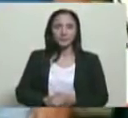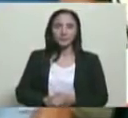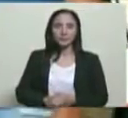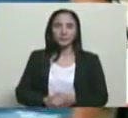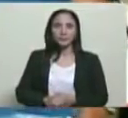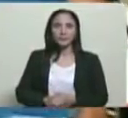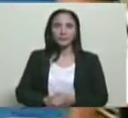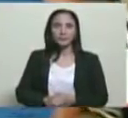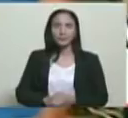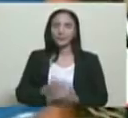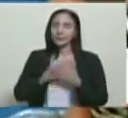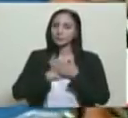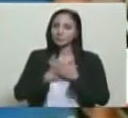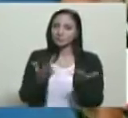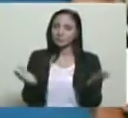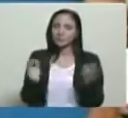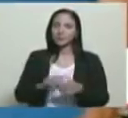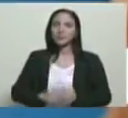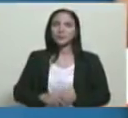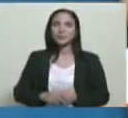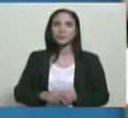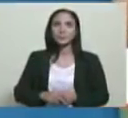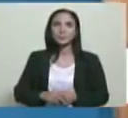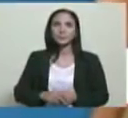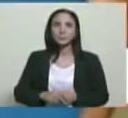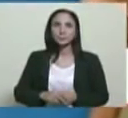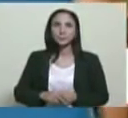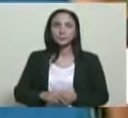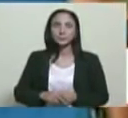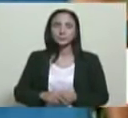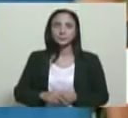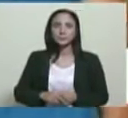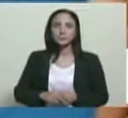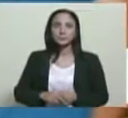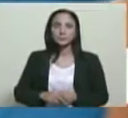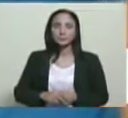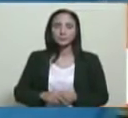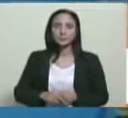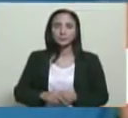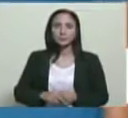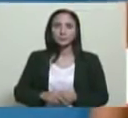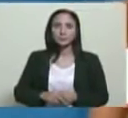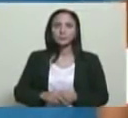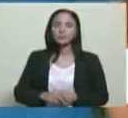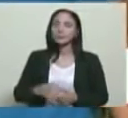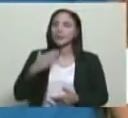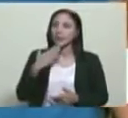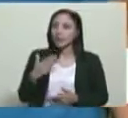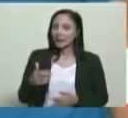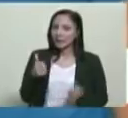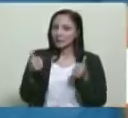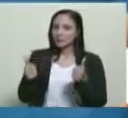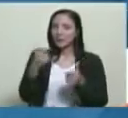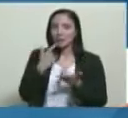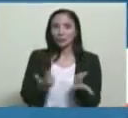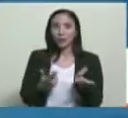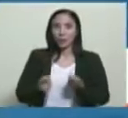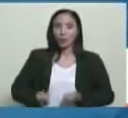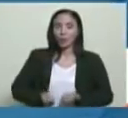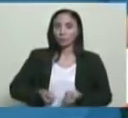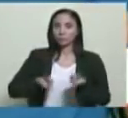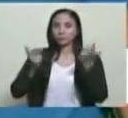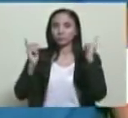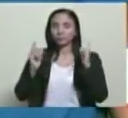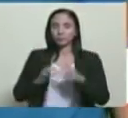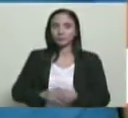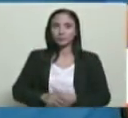día, compañero presidente obrero Nicolás Maduro. Agradecido por este reimpulso que nos están